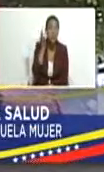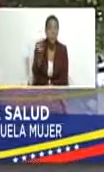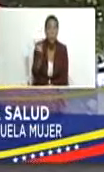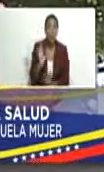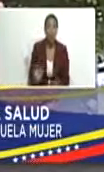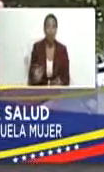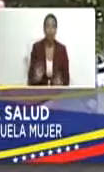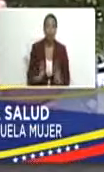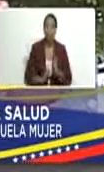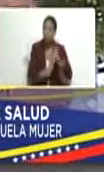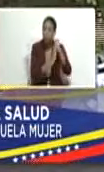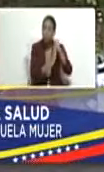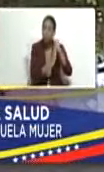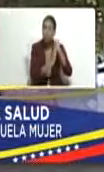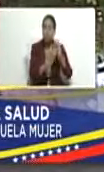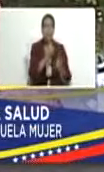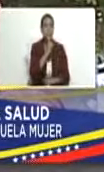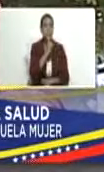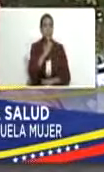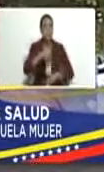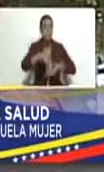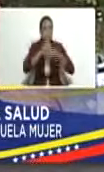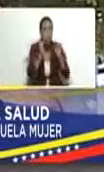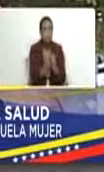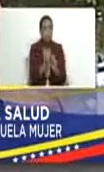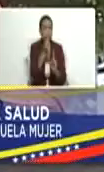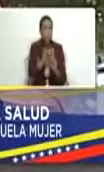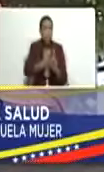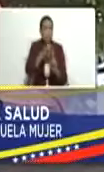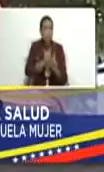para liderar toda esta etapa dura de resistencia,